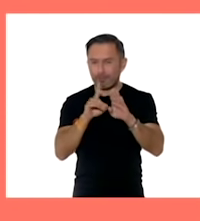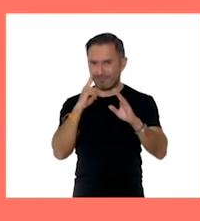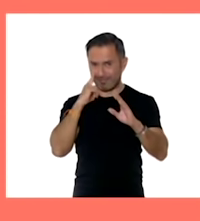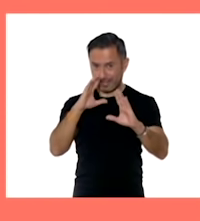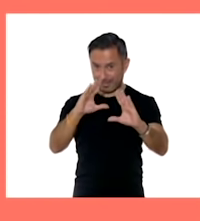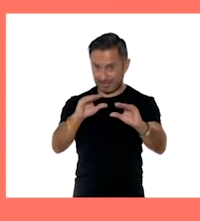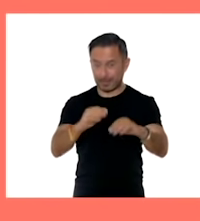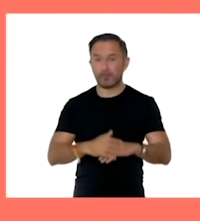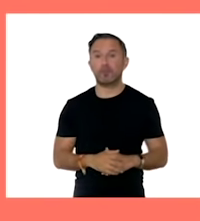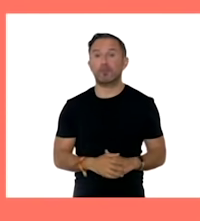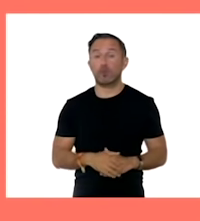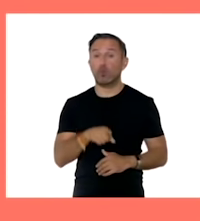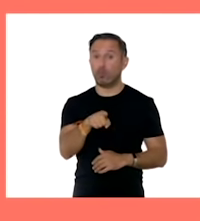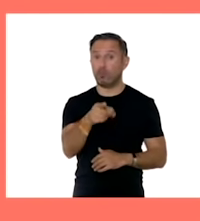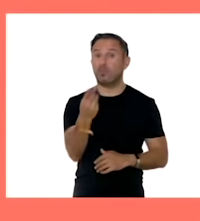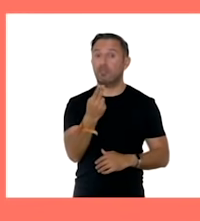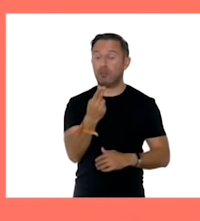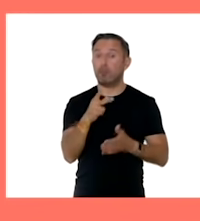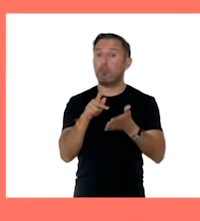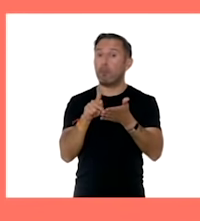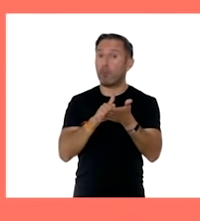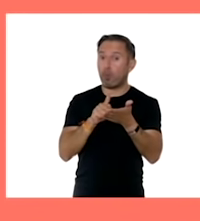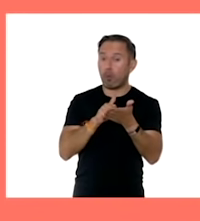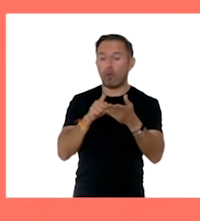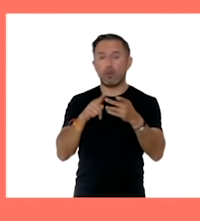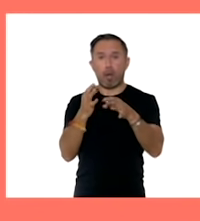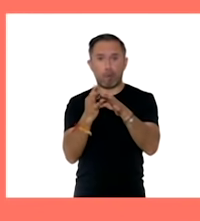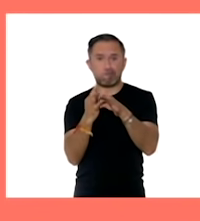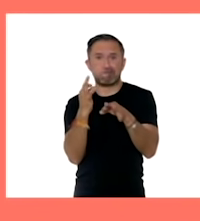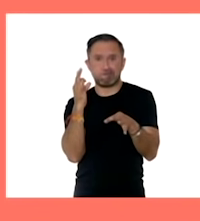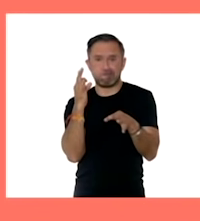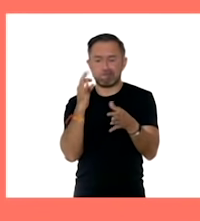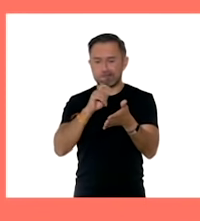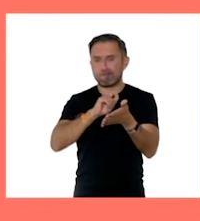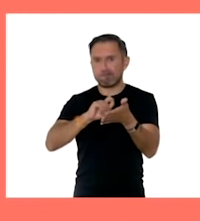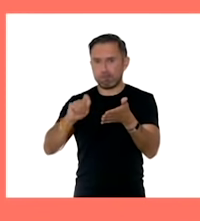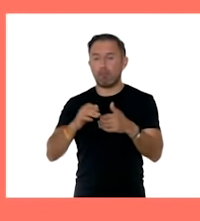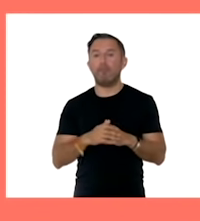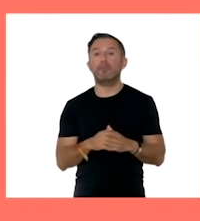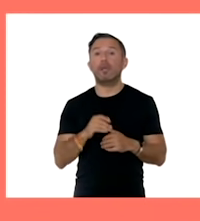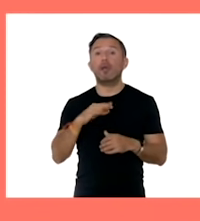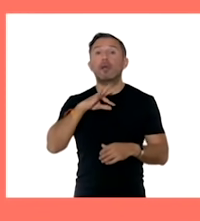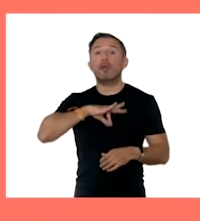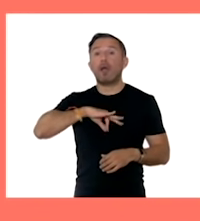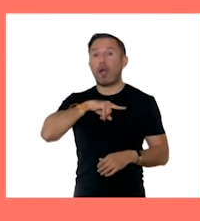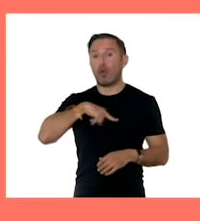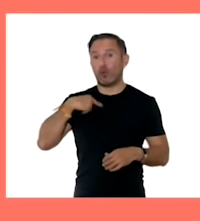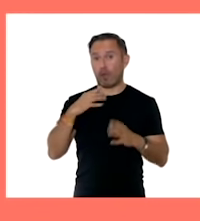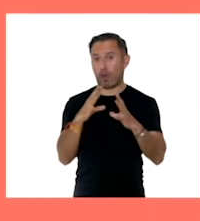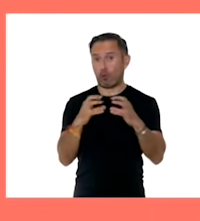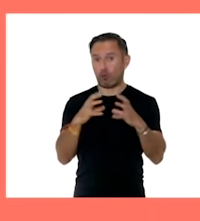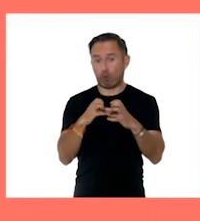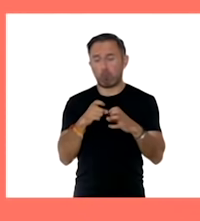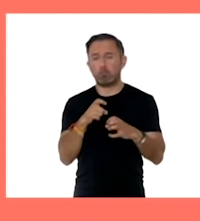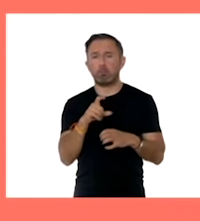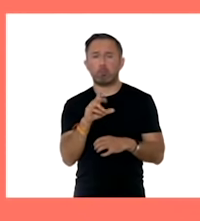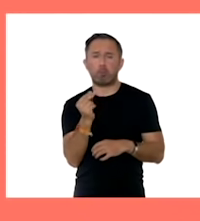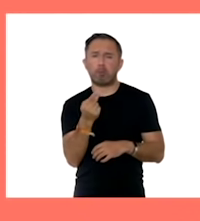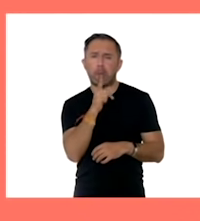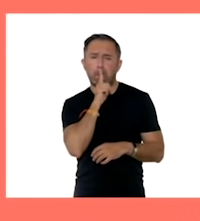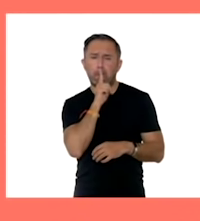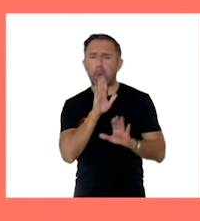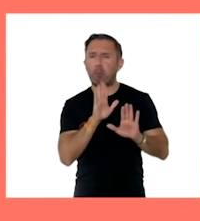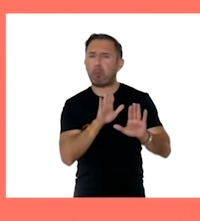Necesitarás un plumón o una pluma, una playera de algodón que ya no uses, una regla